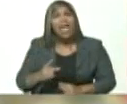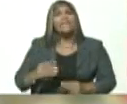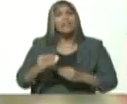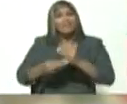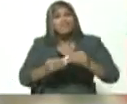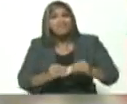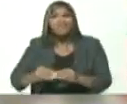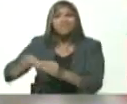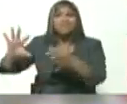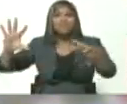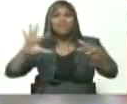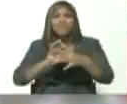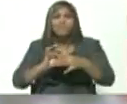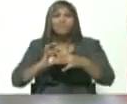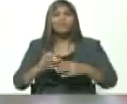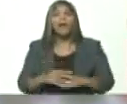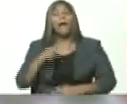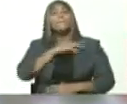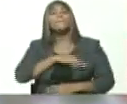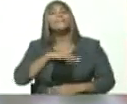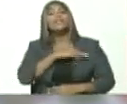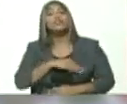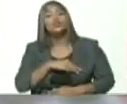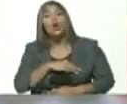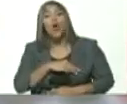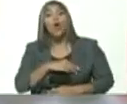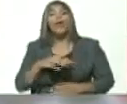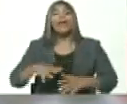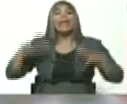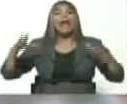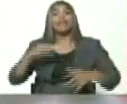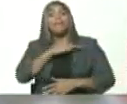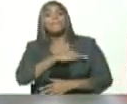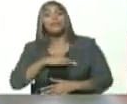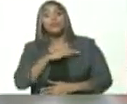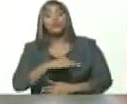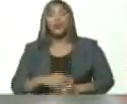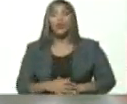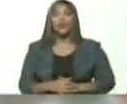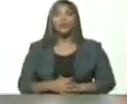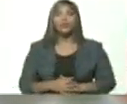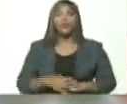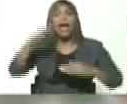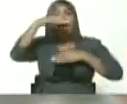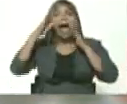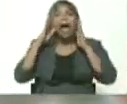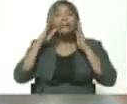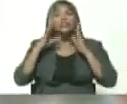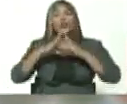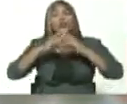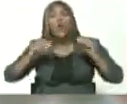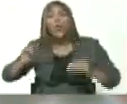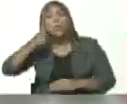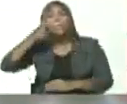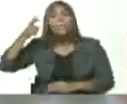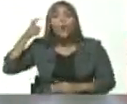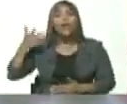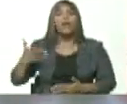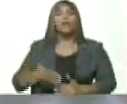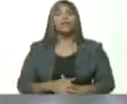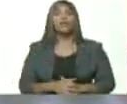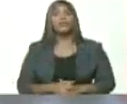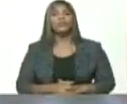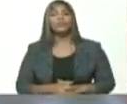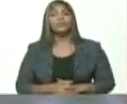consolidar las misiones, las grandes misiones, la atención del pueblo.